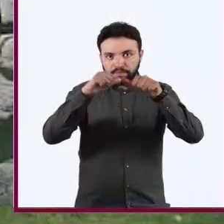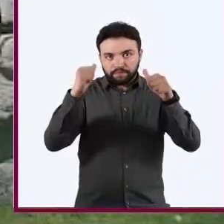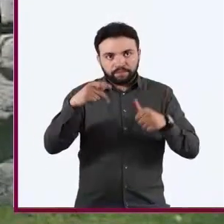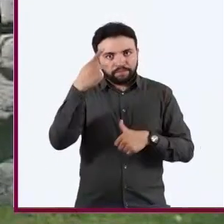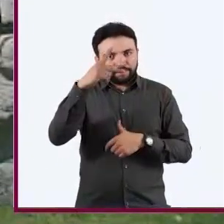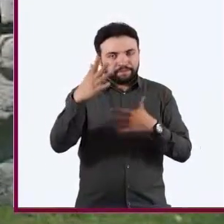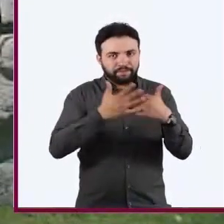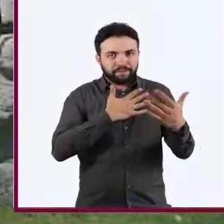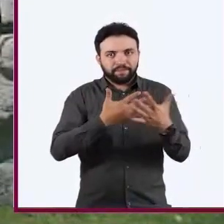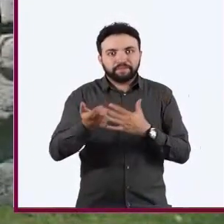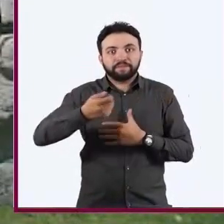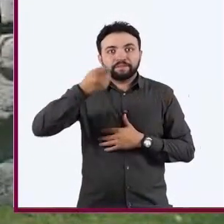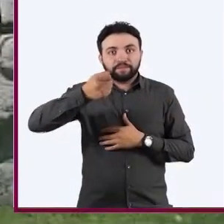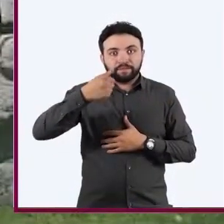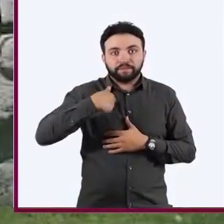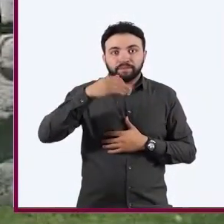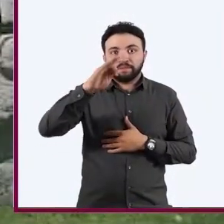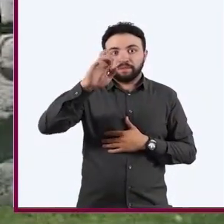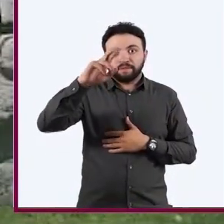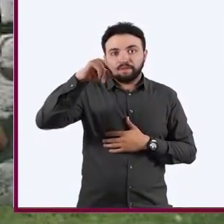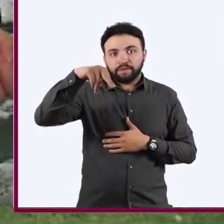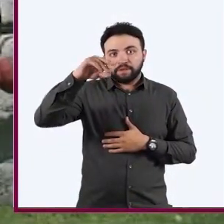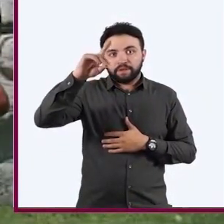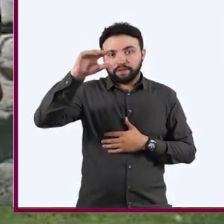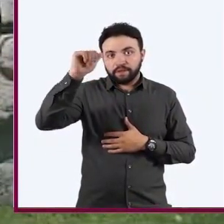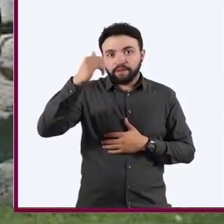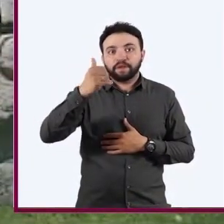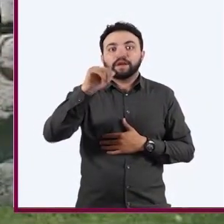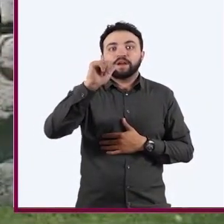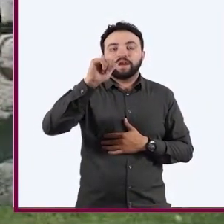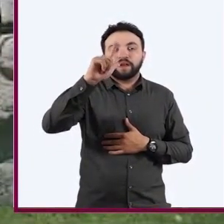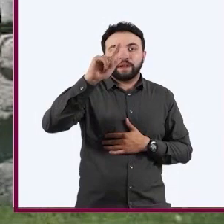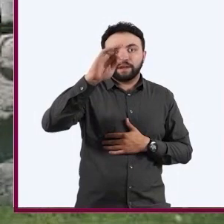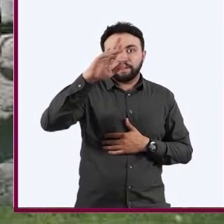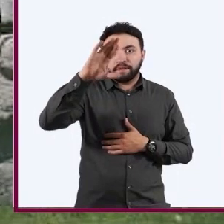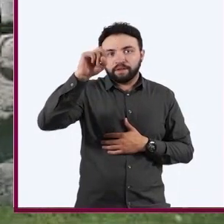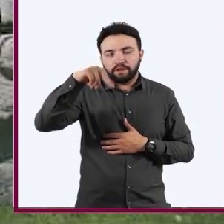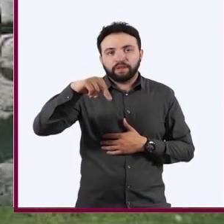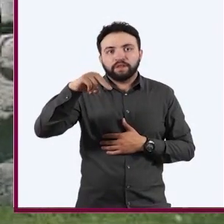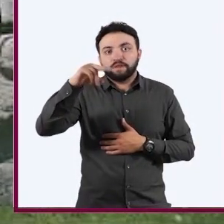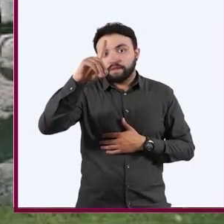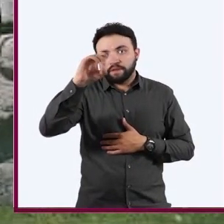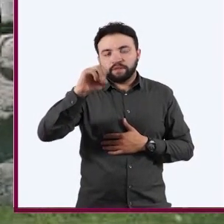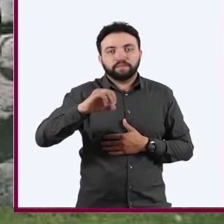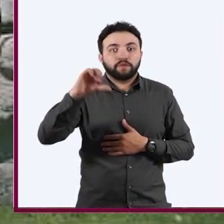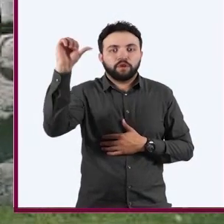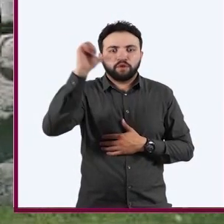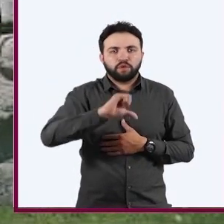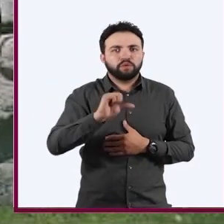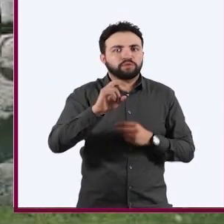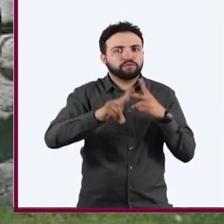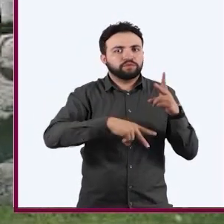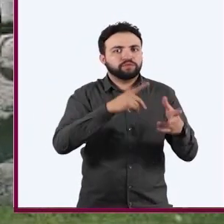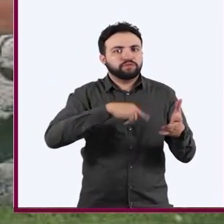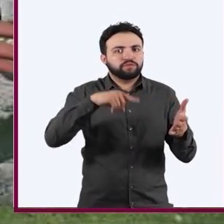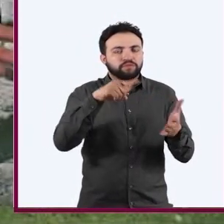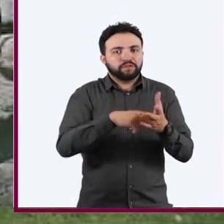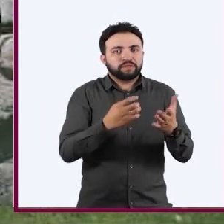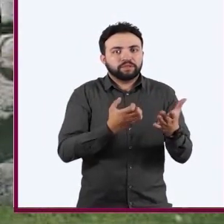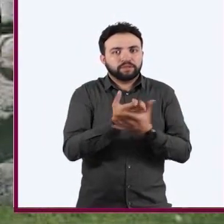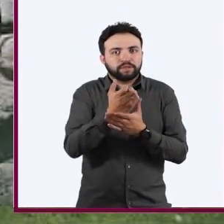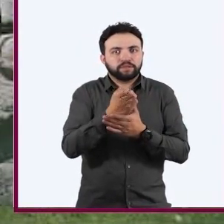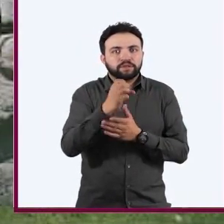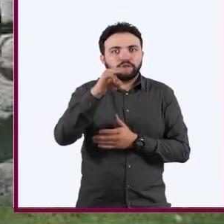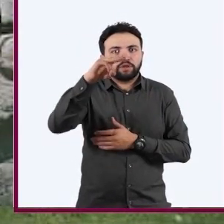nuestra sección de artes, El arte en tus manos. Los saludamos Fernanda Bastida y Alfredo Gutiérrez. Hoy estamos en un lugar fuera de lo